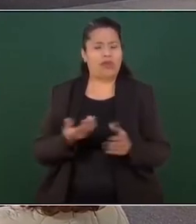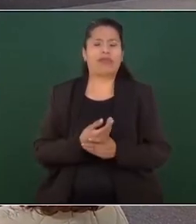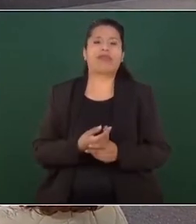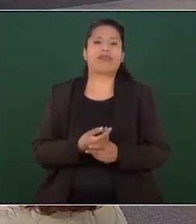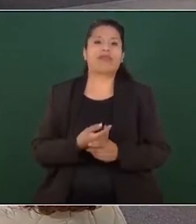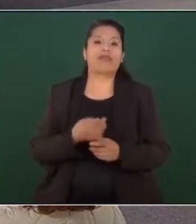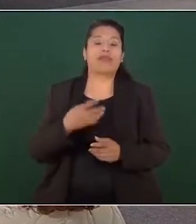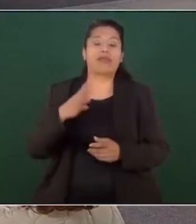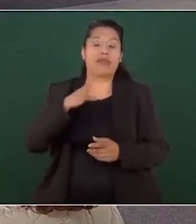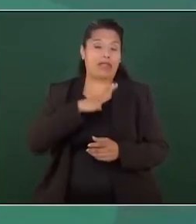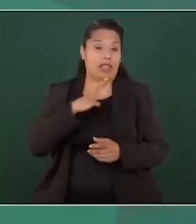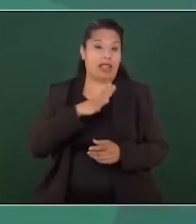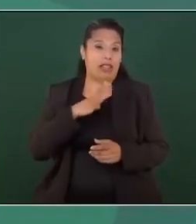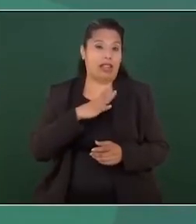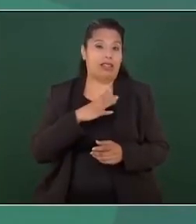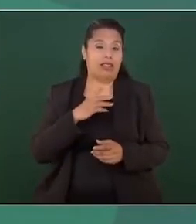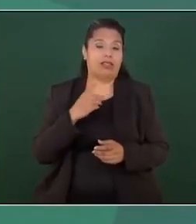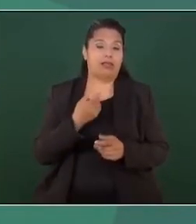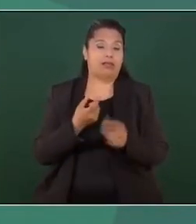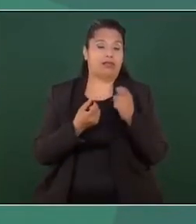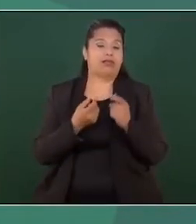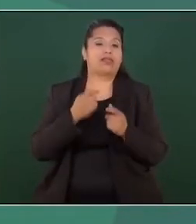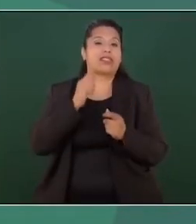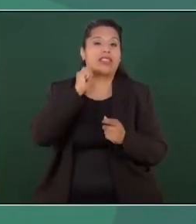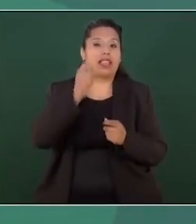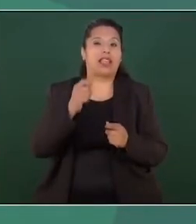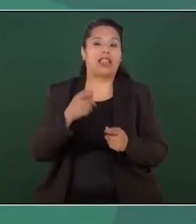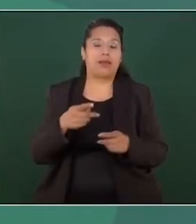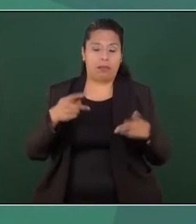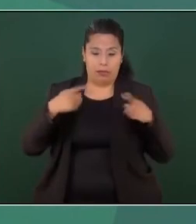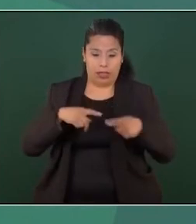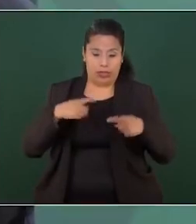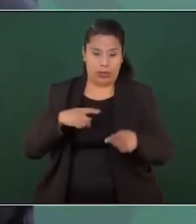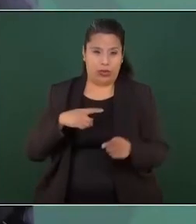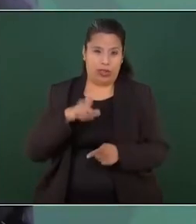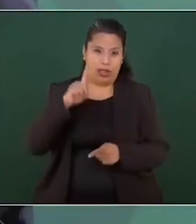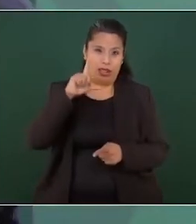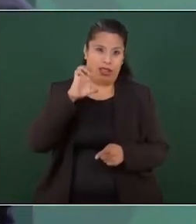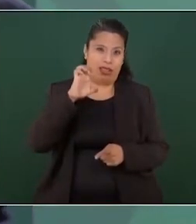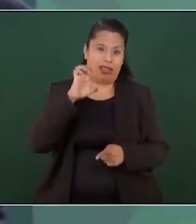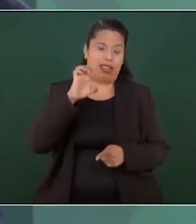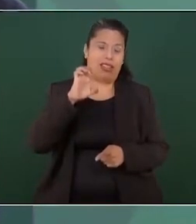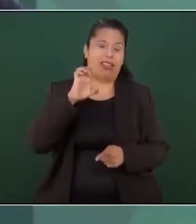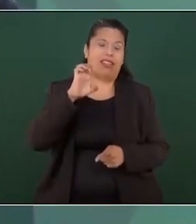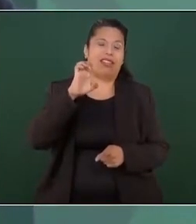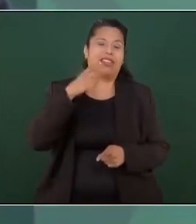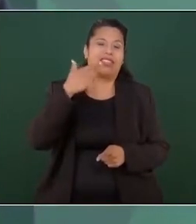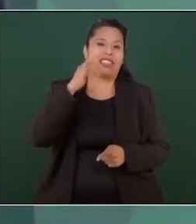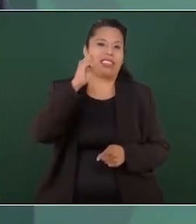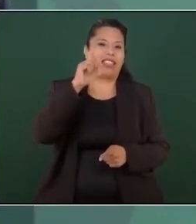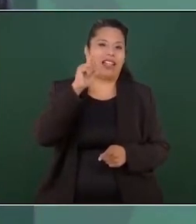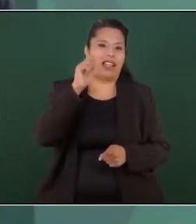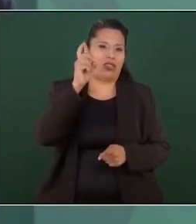Hay legisladores que se oponen a que la Guardia